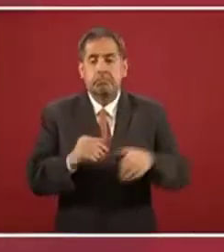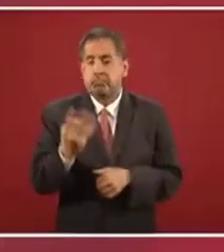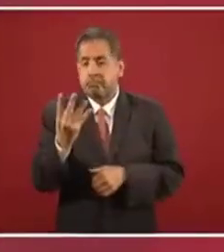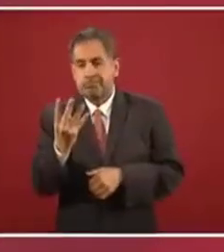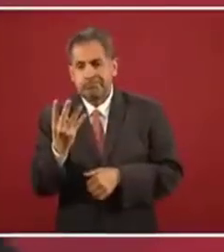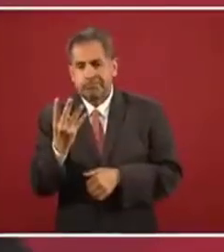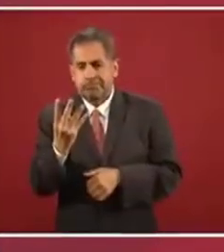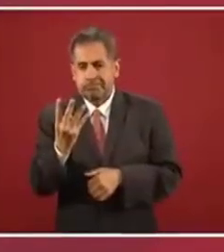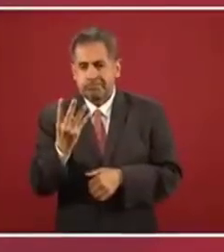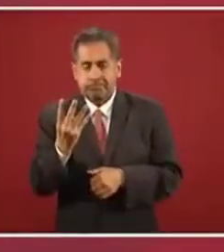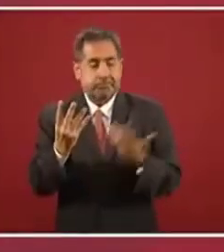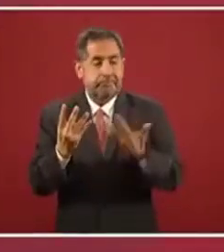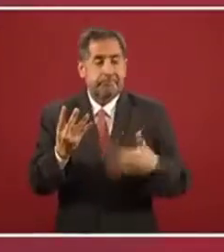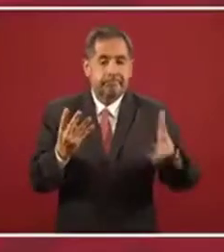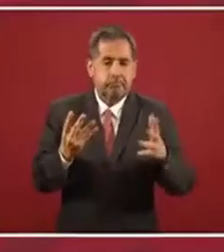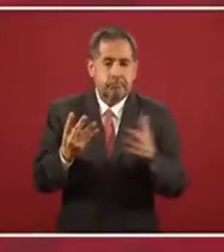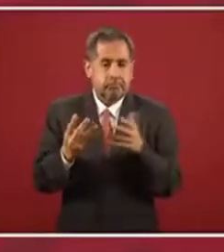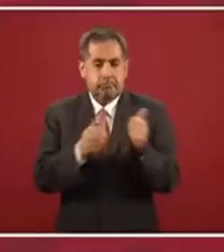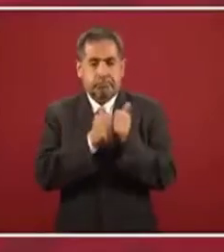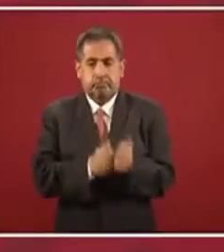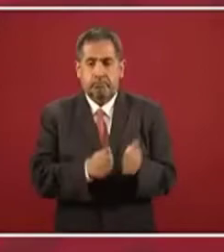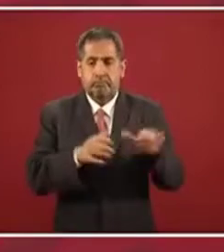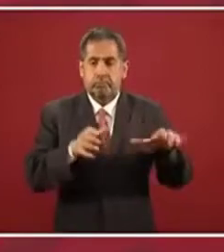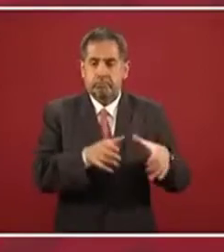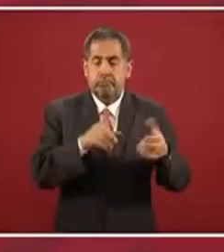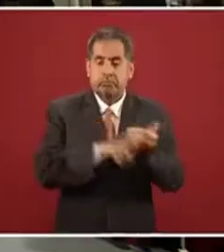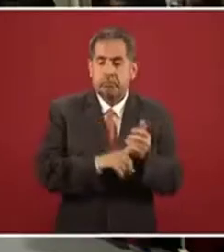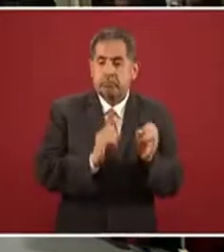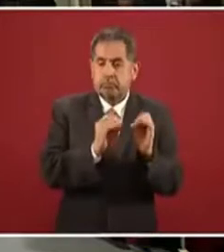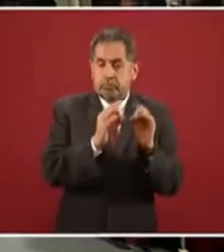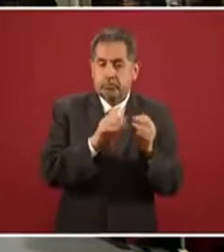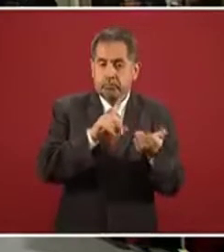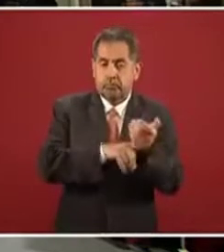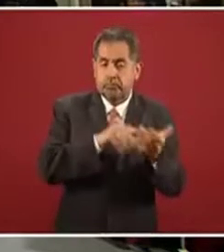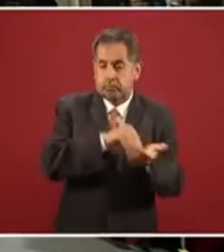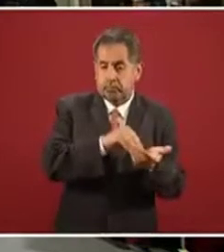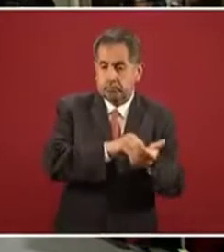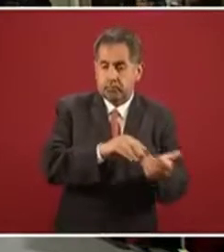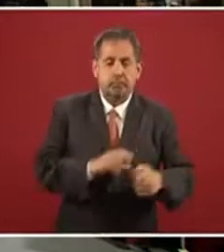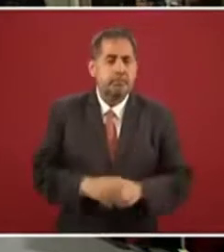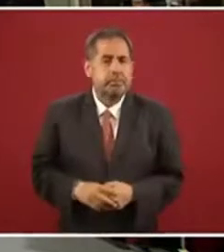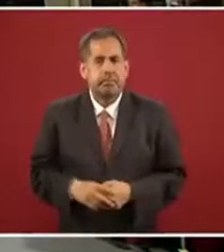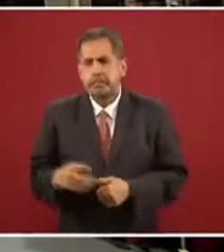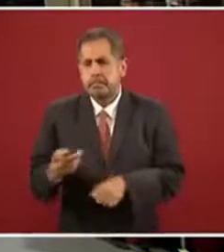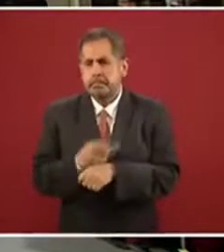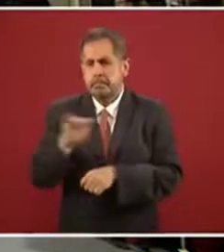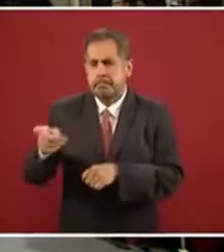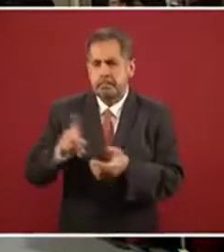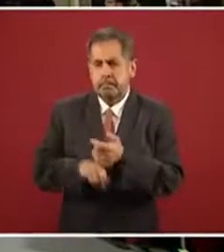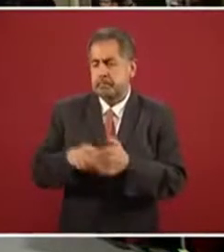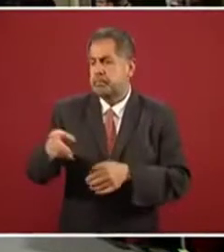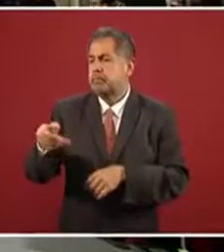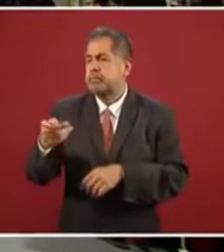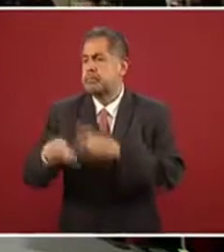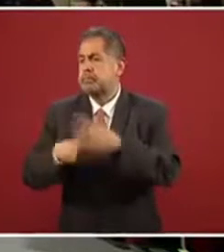4, habrían salido ya 5, pero no los dejan salir tampoco. Y perdón, sobre las medidas inmediatas que tomaría. Corte Penal